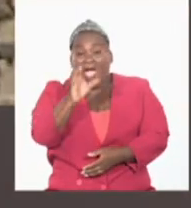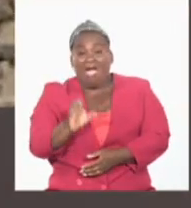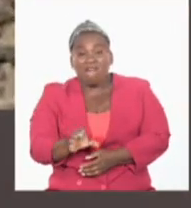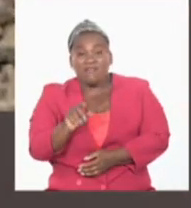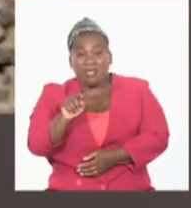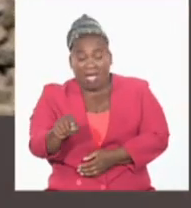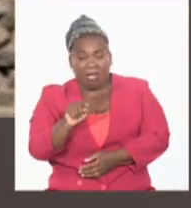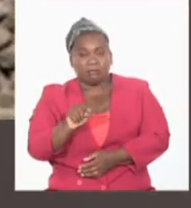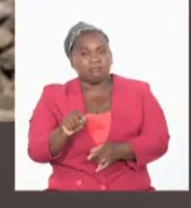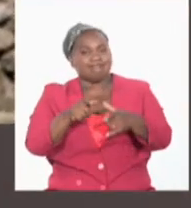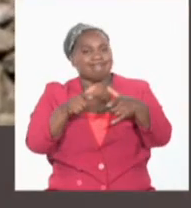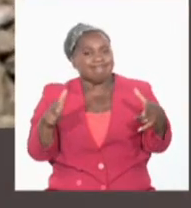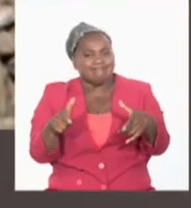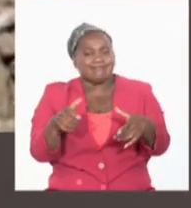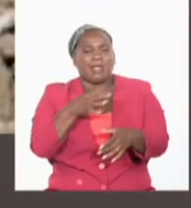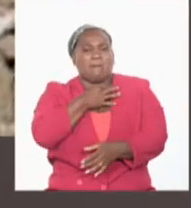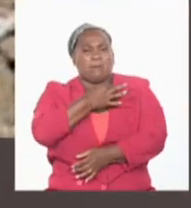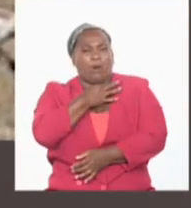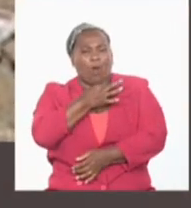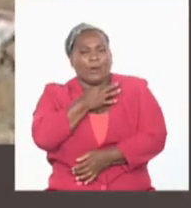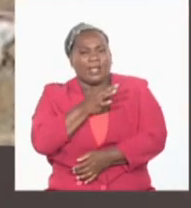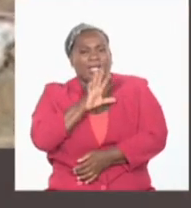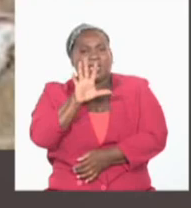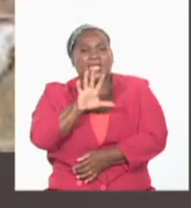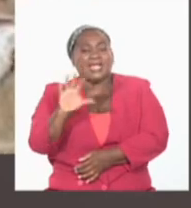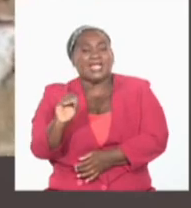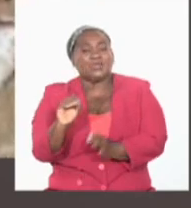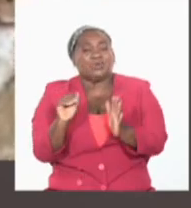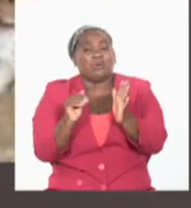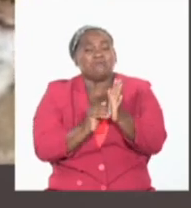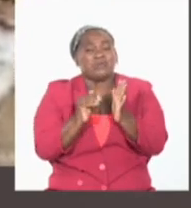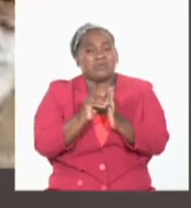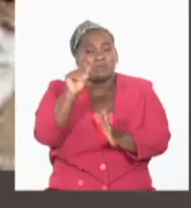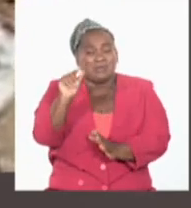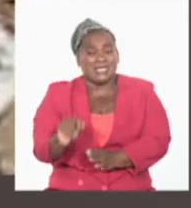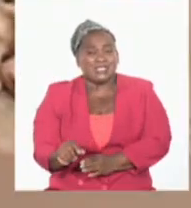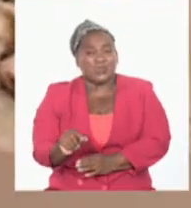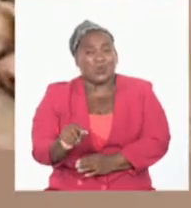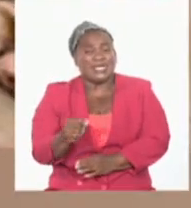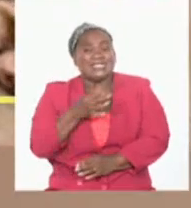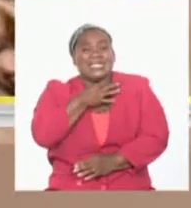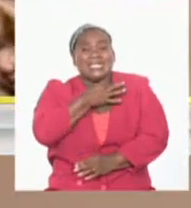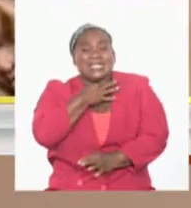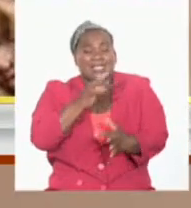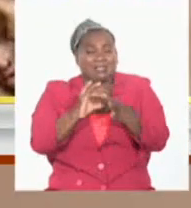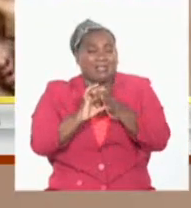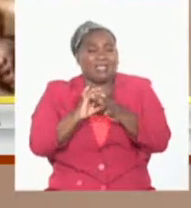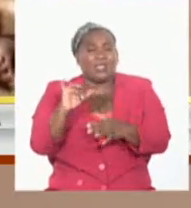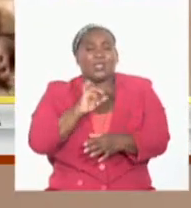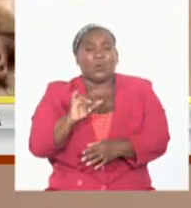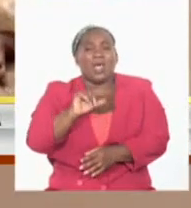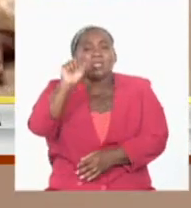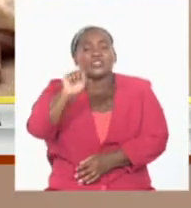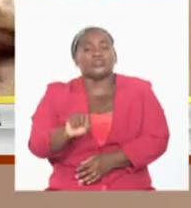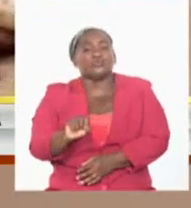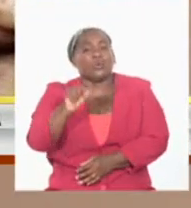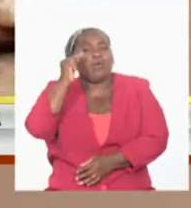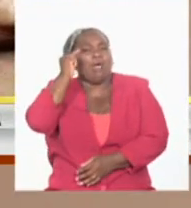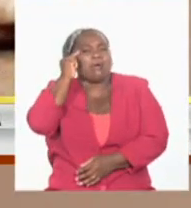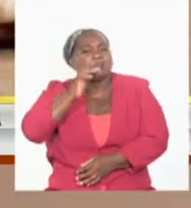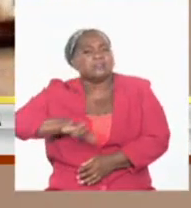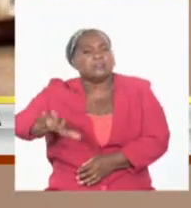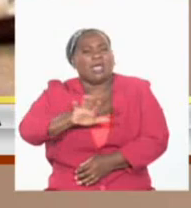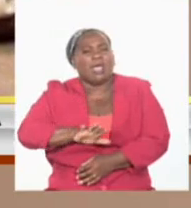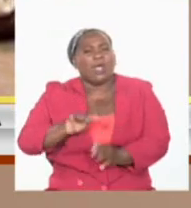parte de la escasez, con más de 500 millones de personas sumidas en la penuria, y el sur de Asia alberga a cerca de